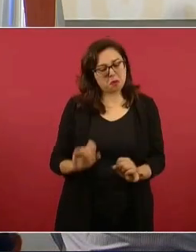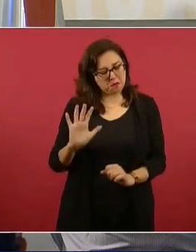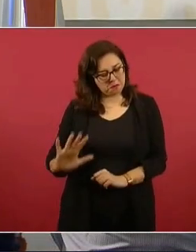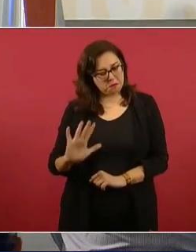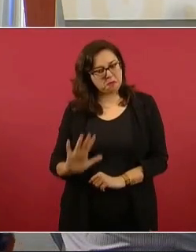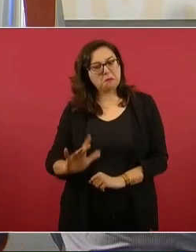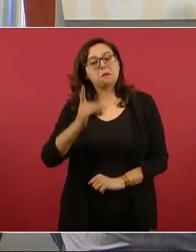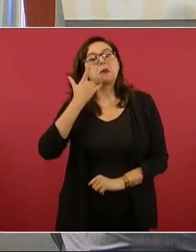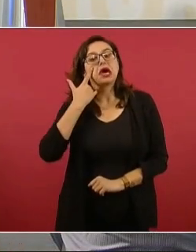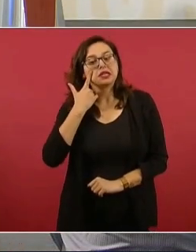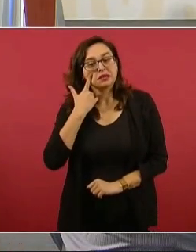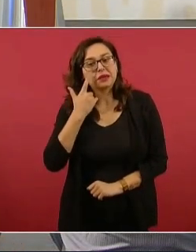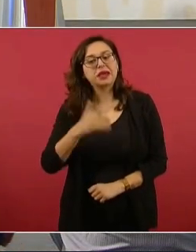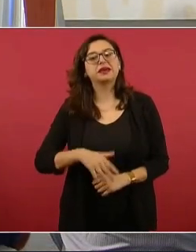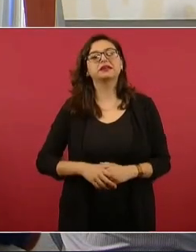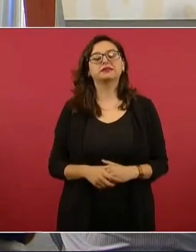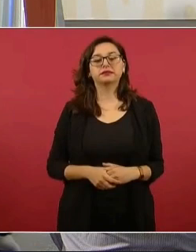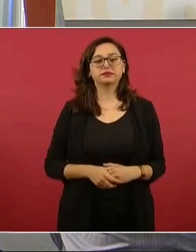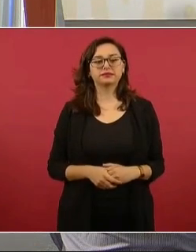Miren lo que hicieron